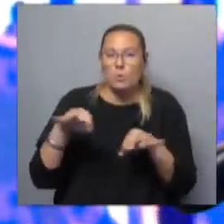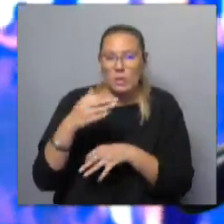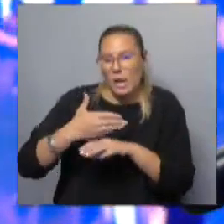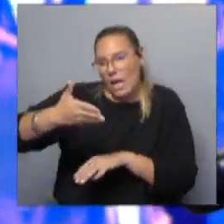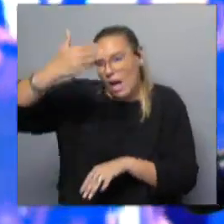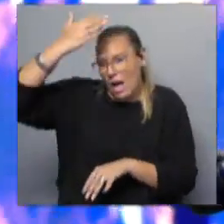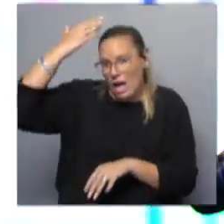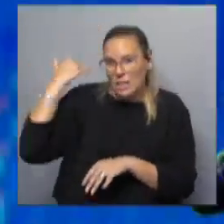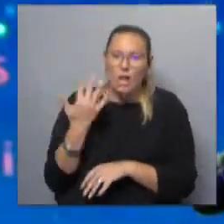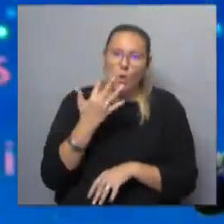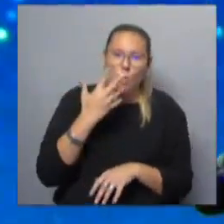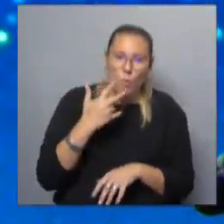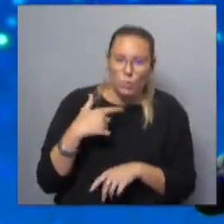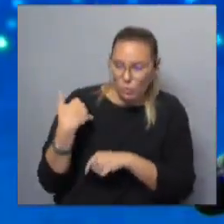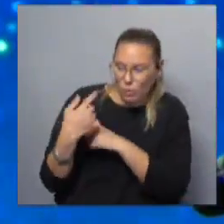pasadas,